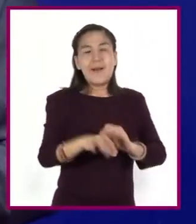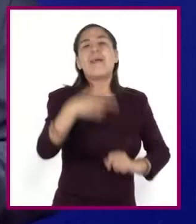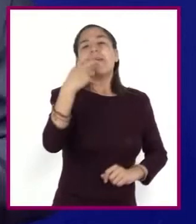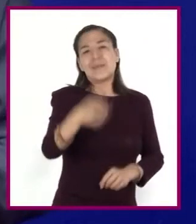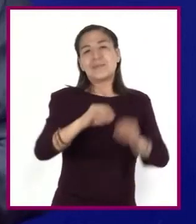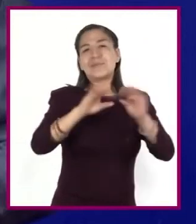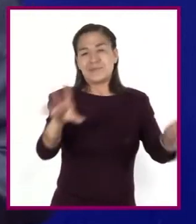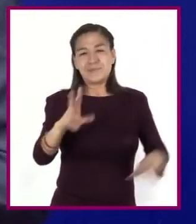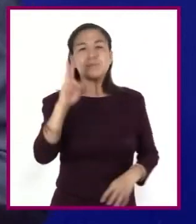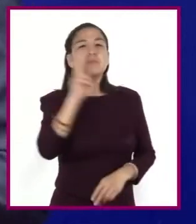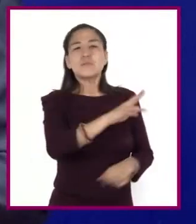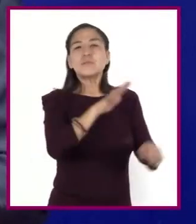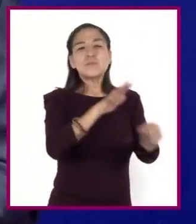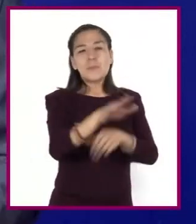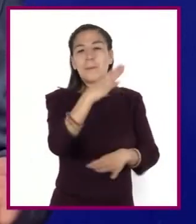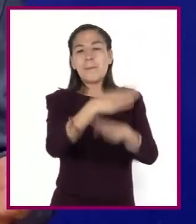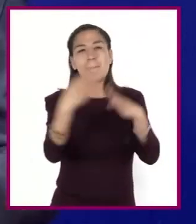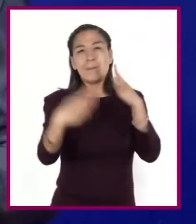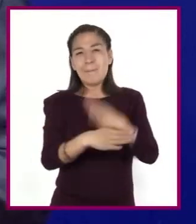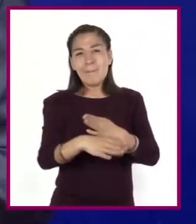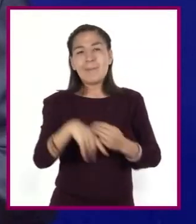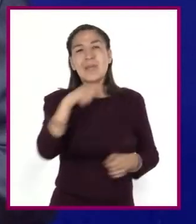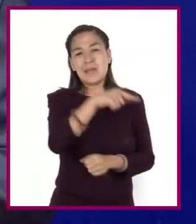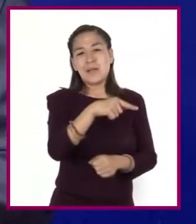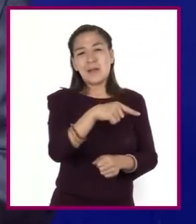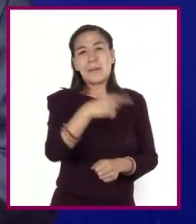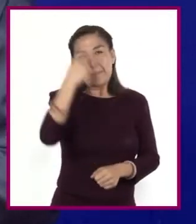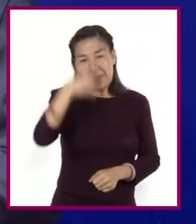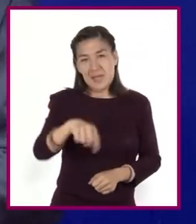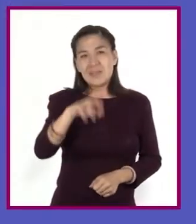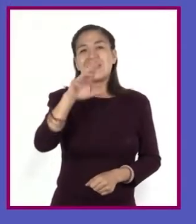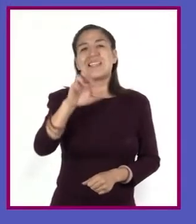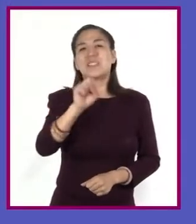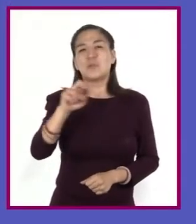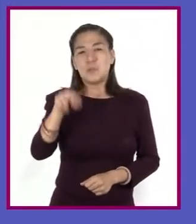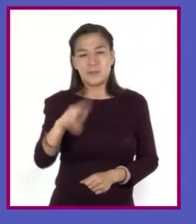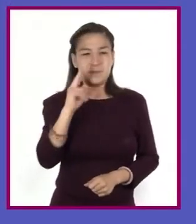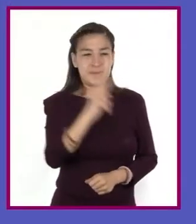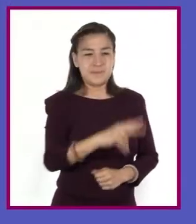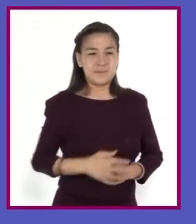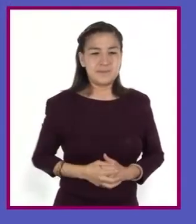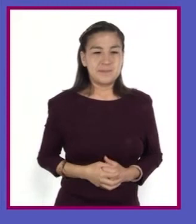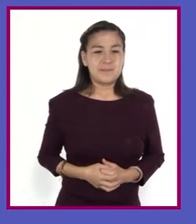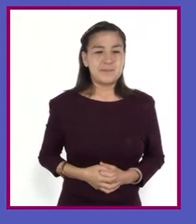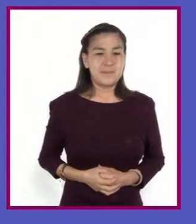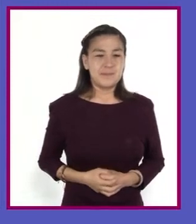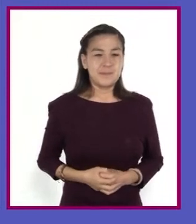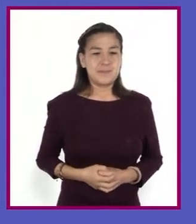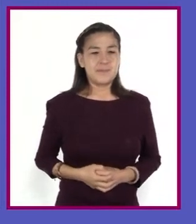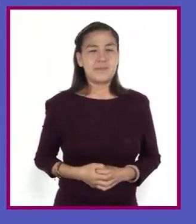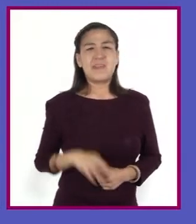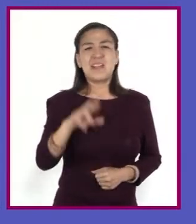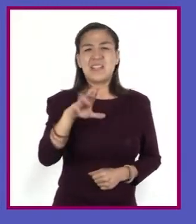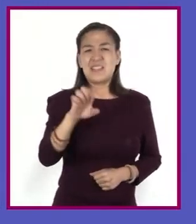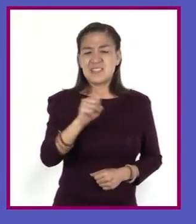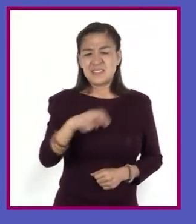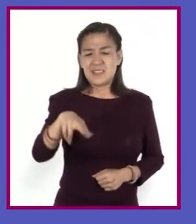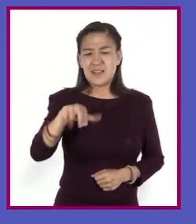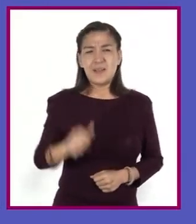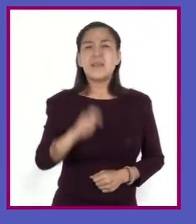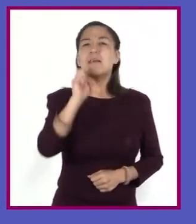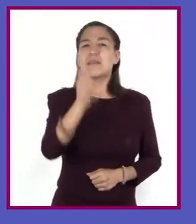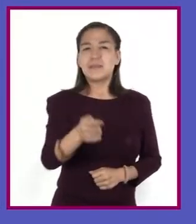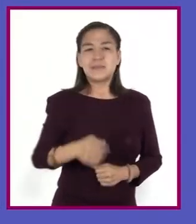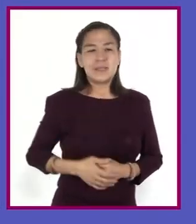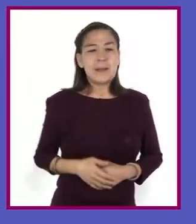Claro, veamos qué tipos de materiales son objeto de resumir. En el caso de la reseña, pueden